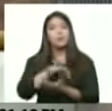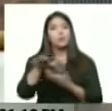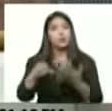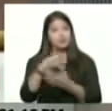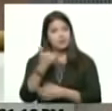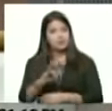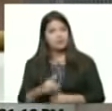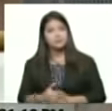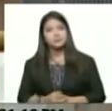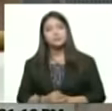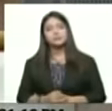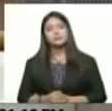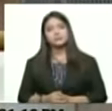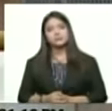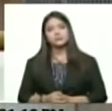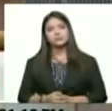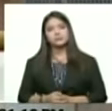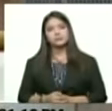tenemos.